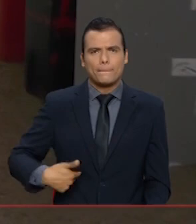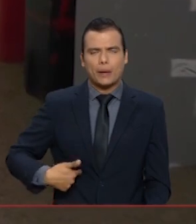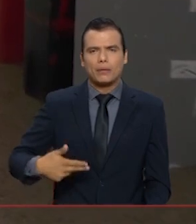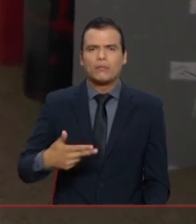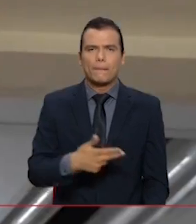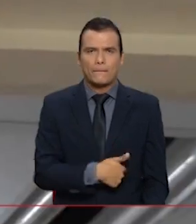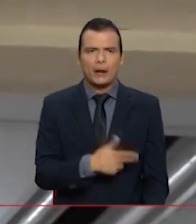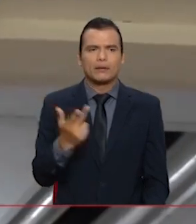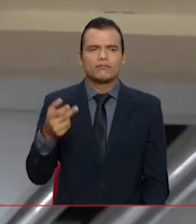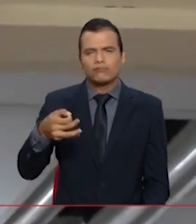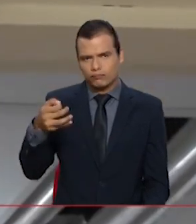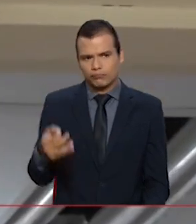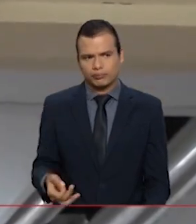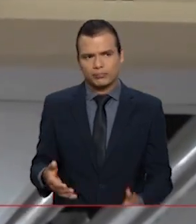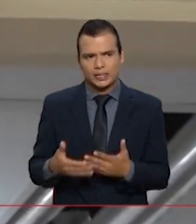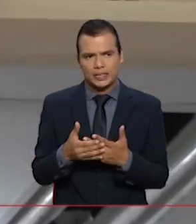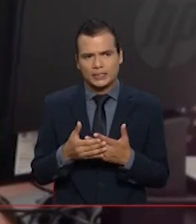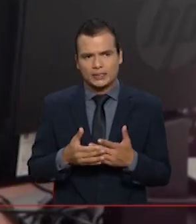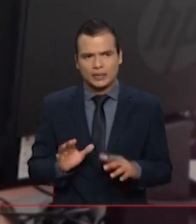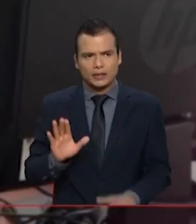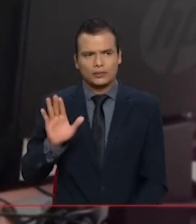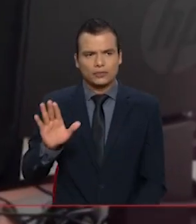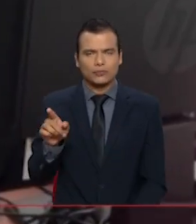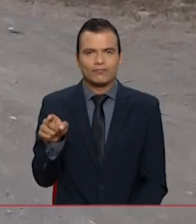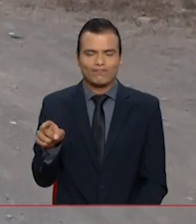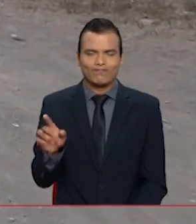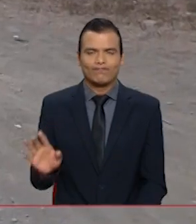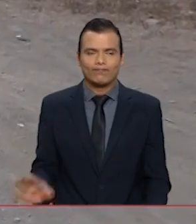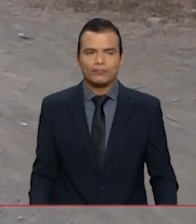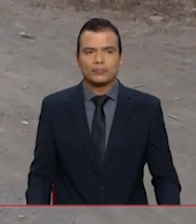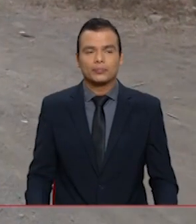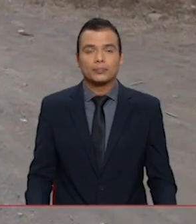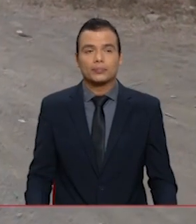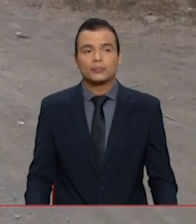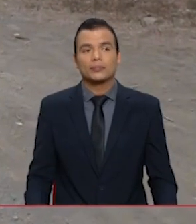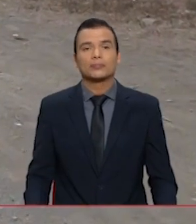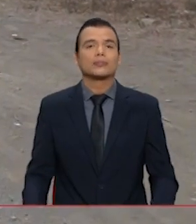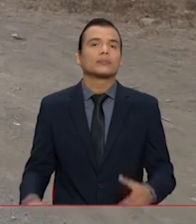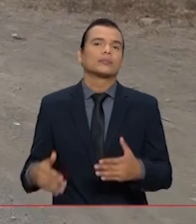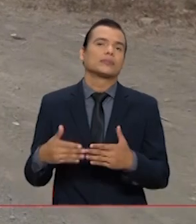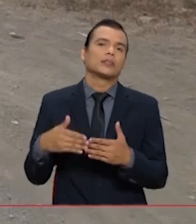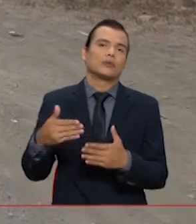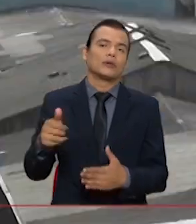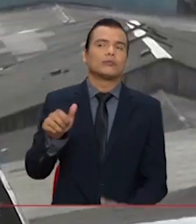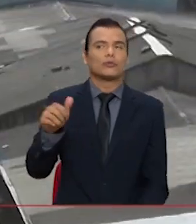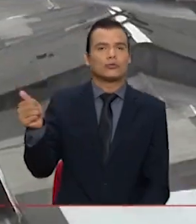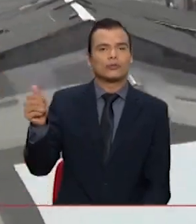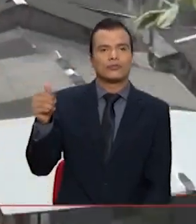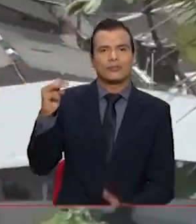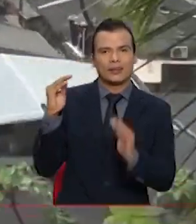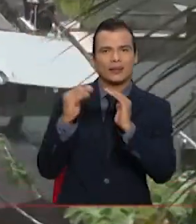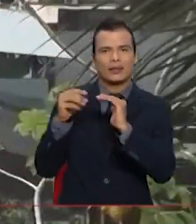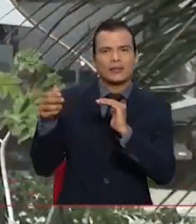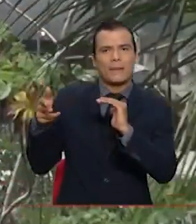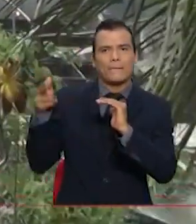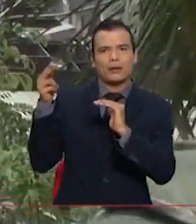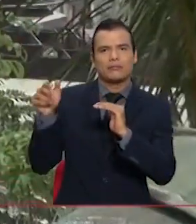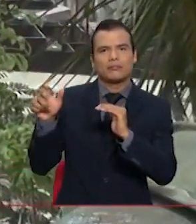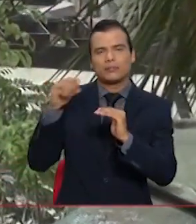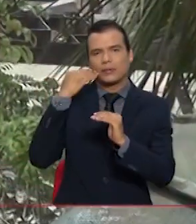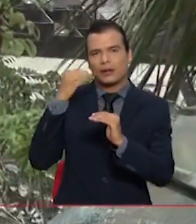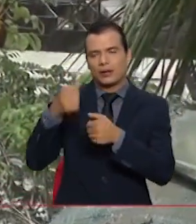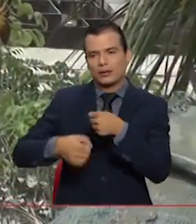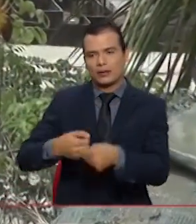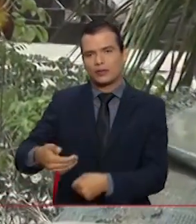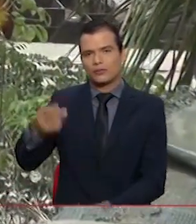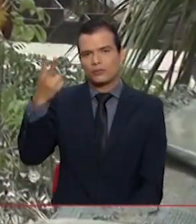izquierda y en húmero izquierdo. Posteriormente, las ráfagas de fusil impactaron una vivienda en la que falleció una mujer de